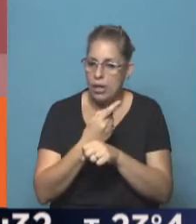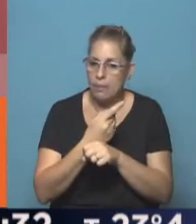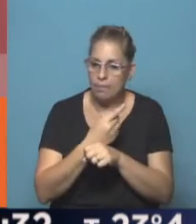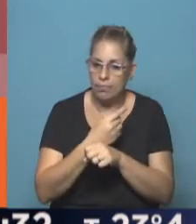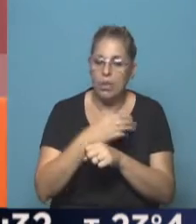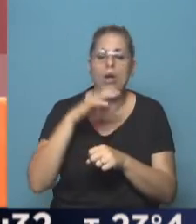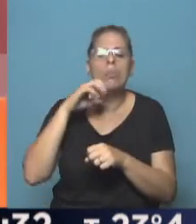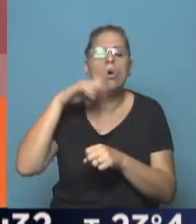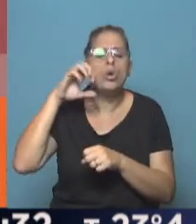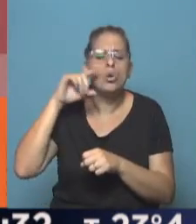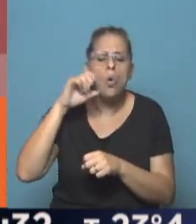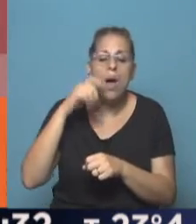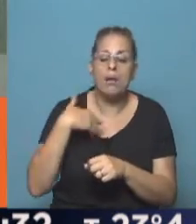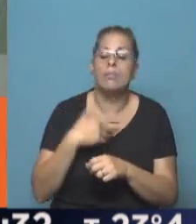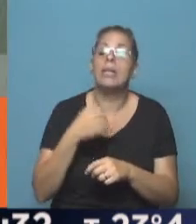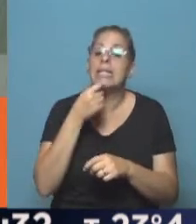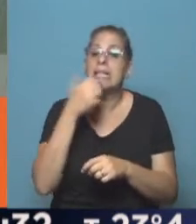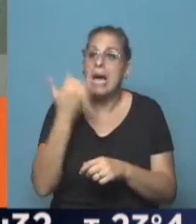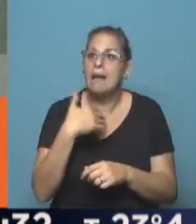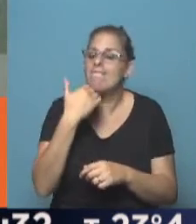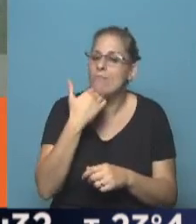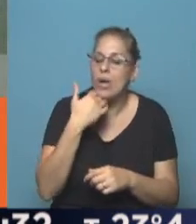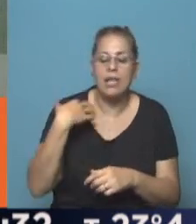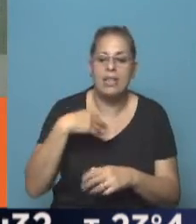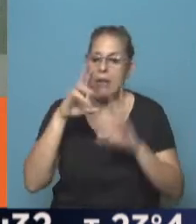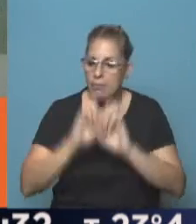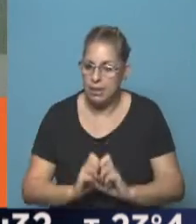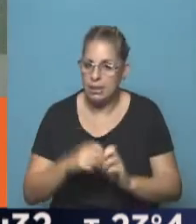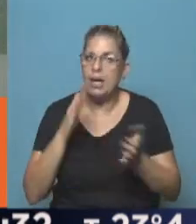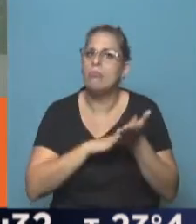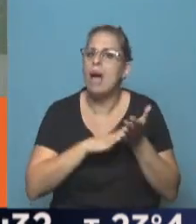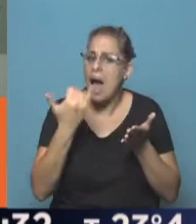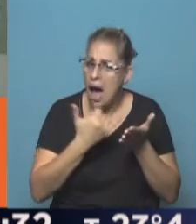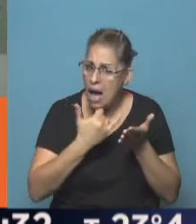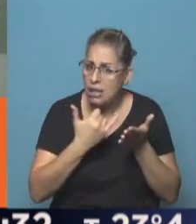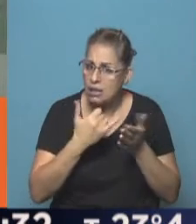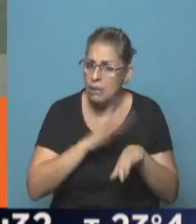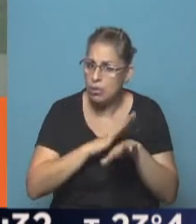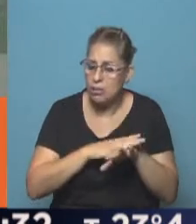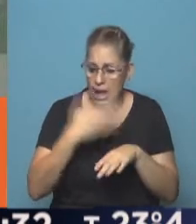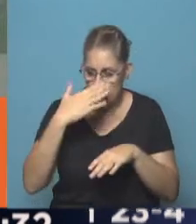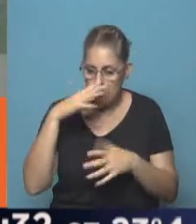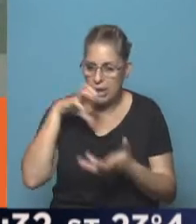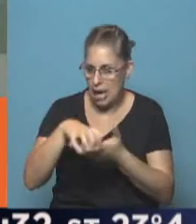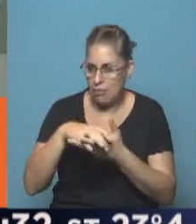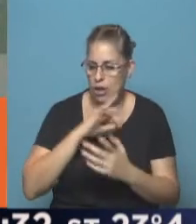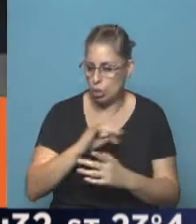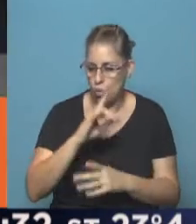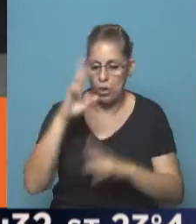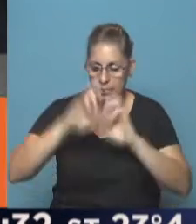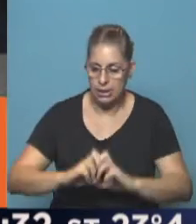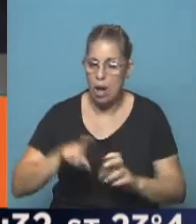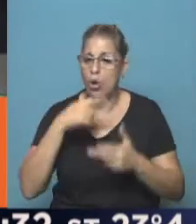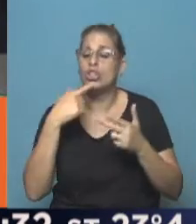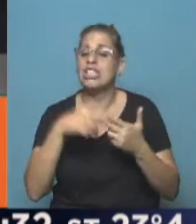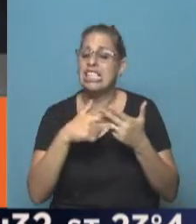las nombrado tiene, transitoriamente. claro, si las tiene o no las tiene, bueno, habrá que ver qué papeles tiene para demostrar que las tiene y esto lo verá la Cámara. La tercera cosa que dice, que